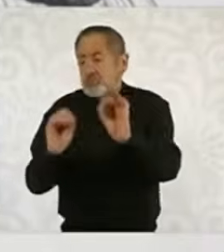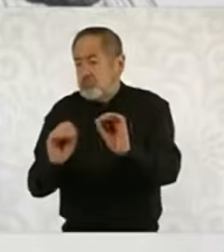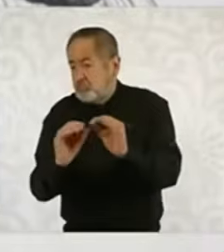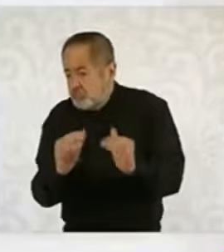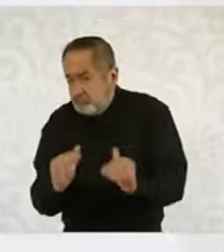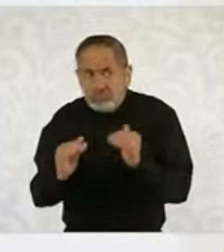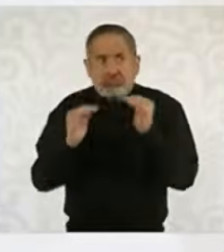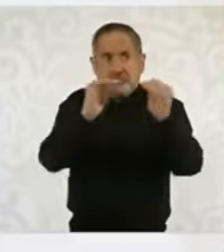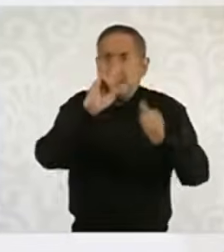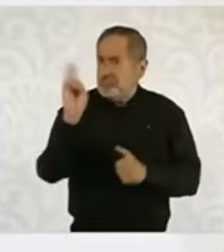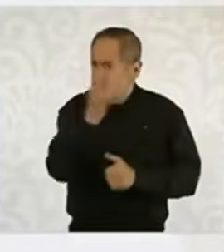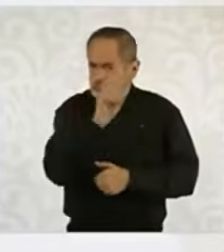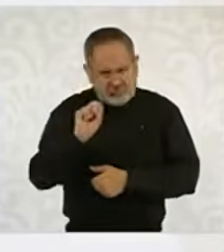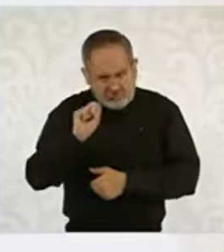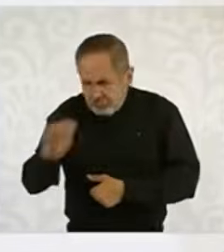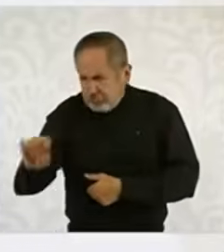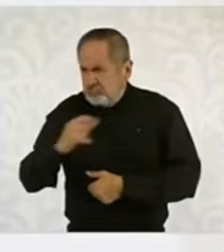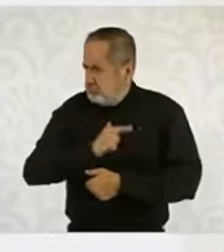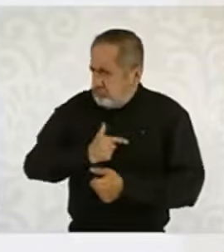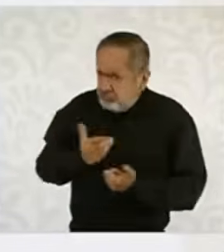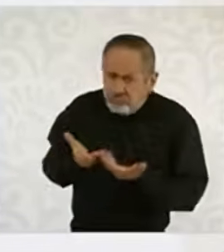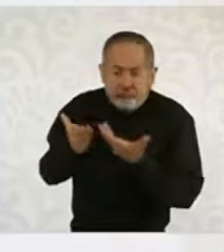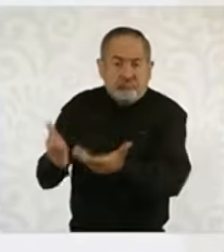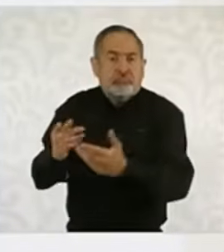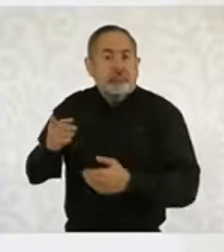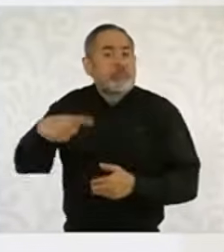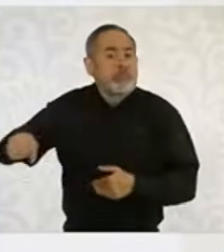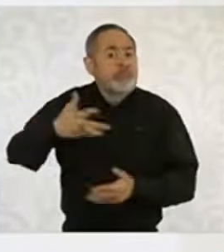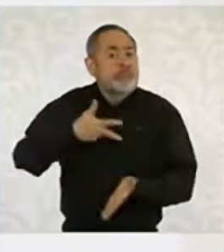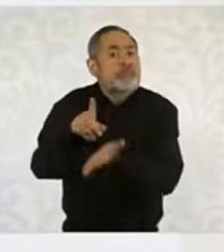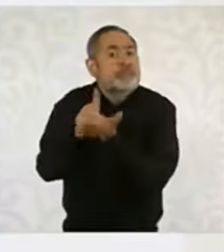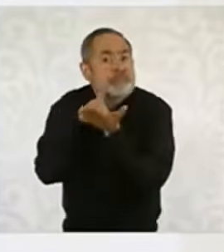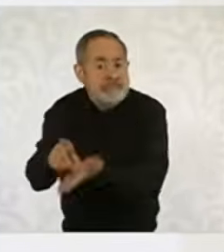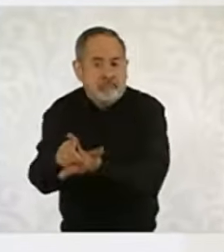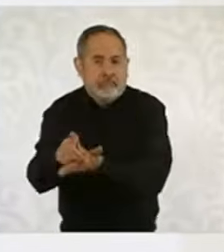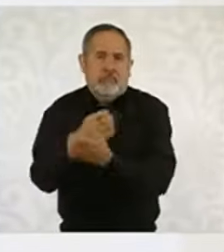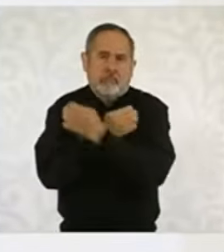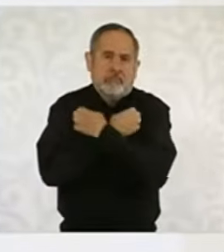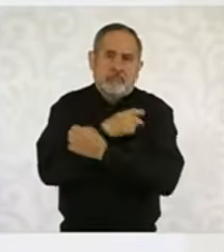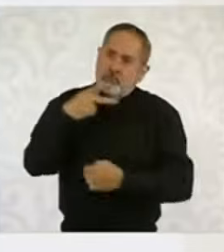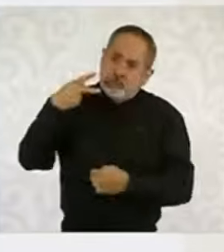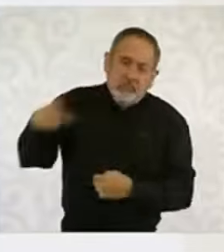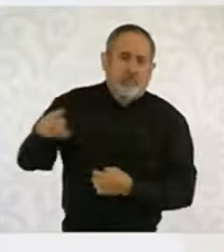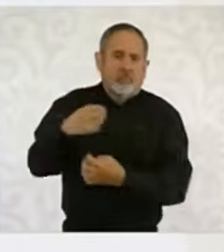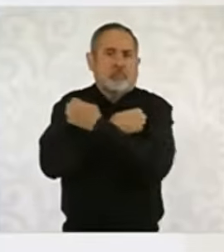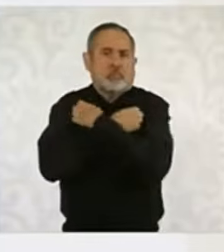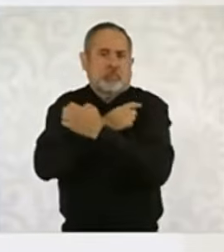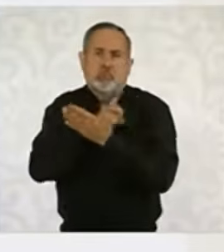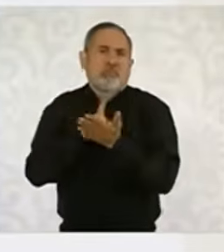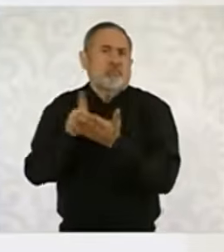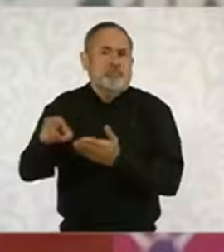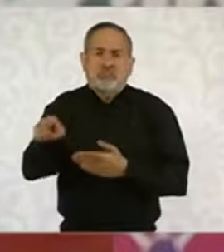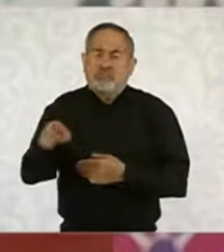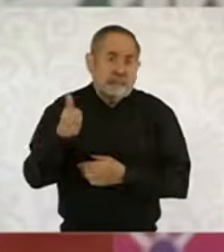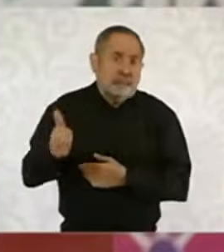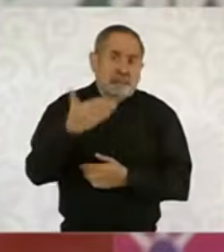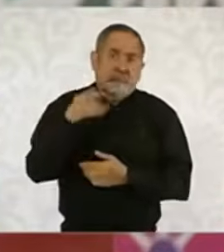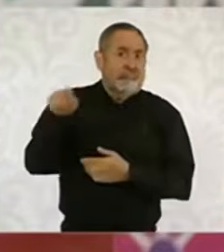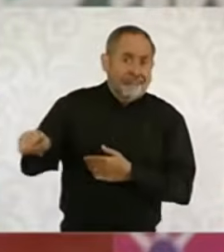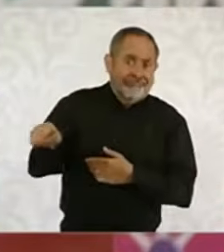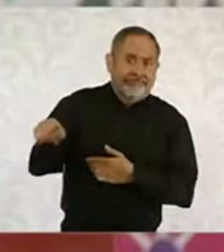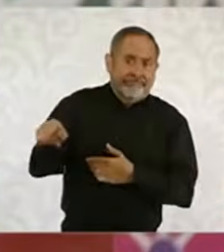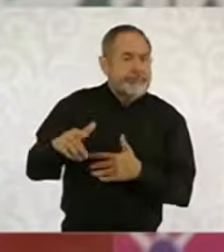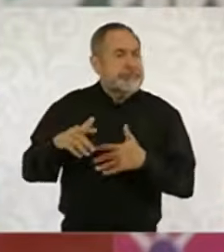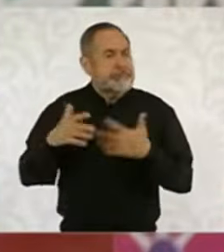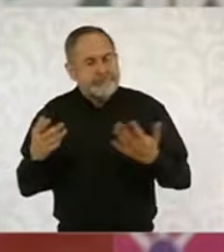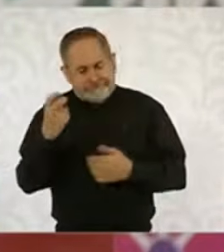universidad. La educación es un derecho, el acceso a la educación es un derecho. Entonces, ¿qué fue lo que se hizo?